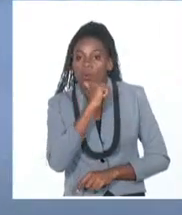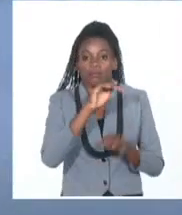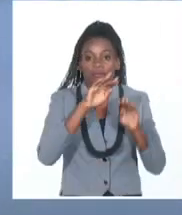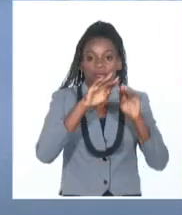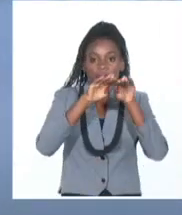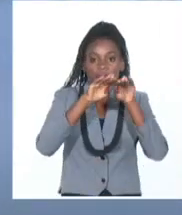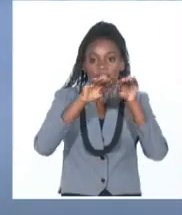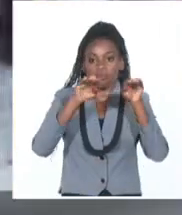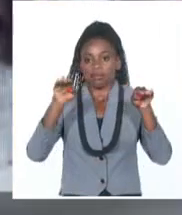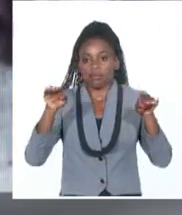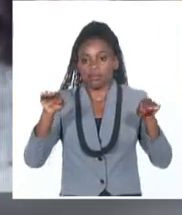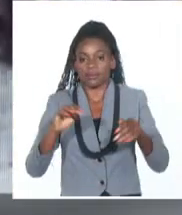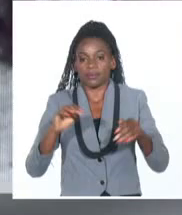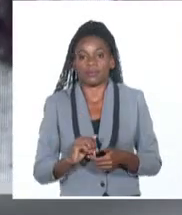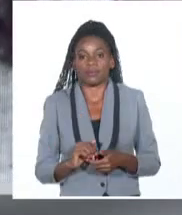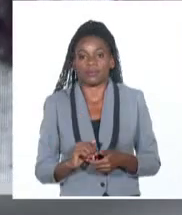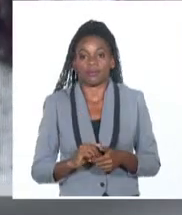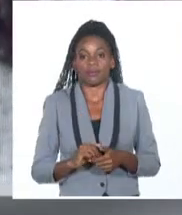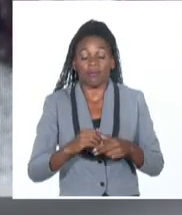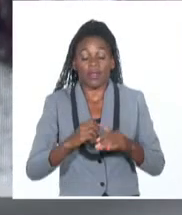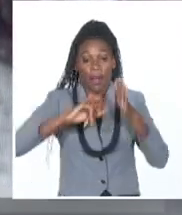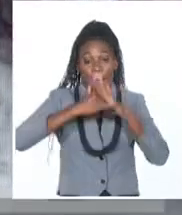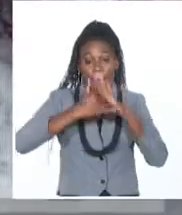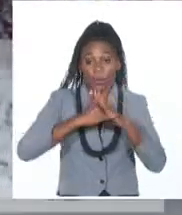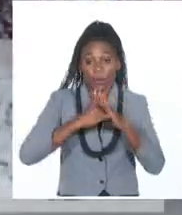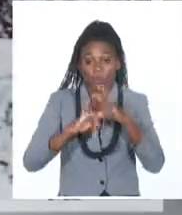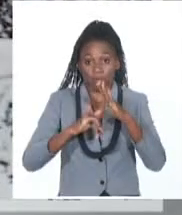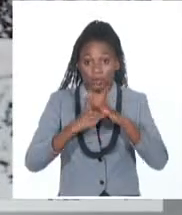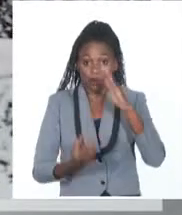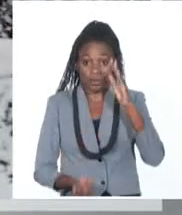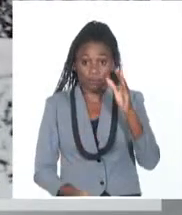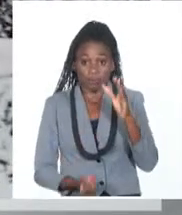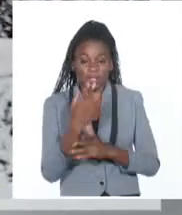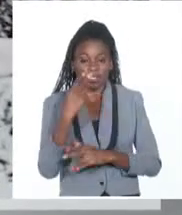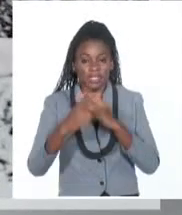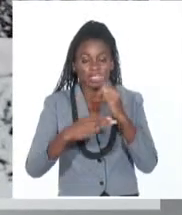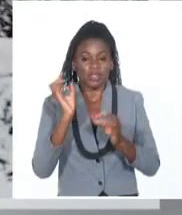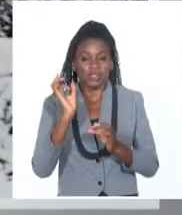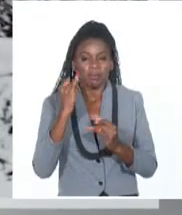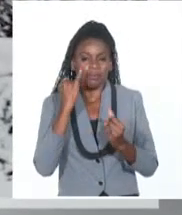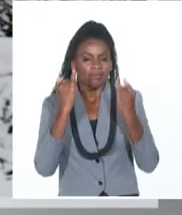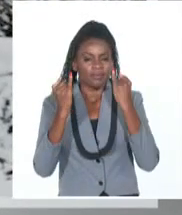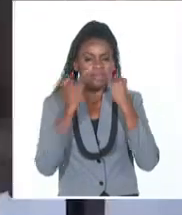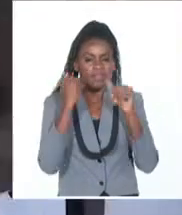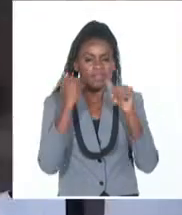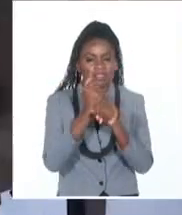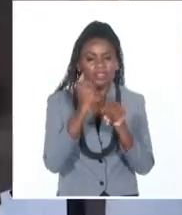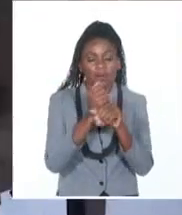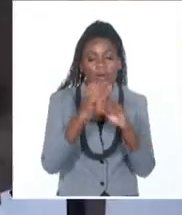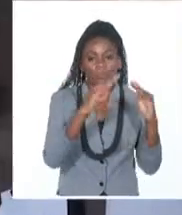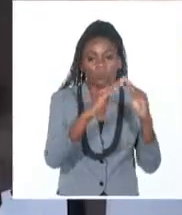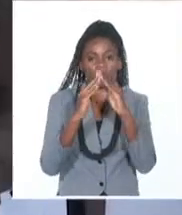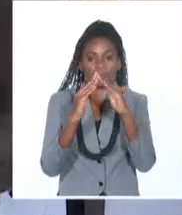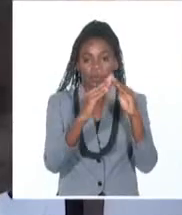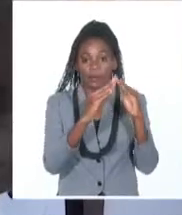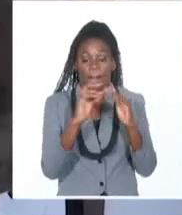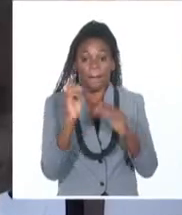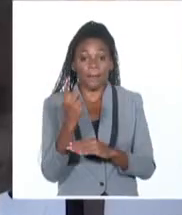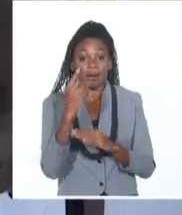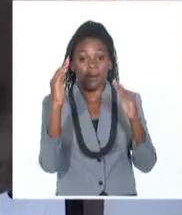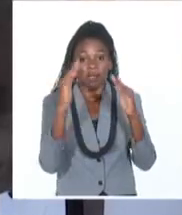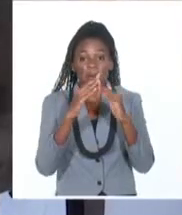un proyecto que hizo Manuel, siempre le interesaba mucho el trabajo de la comunidad. Que la primera casa que se hicieron para